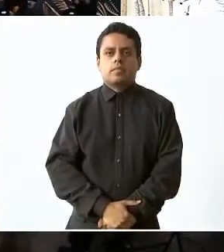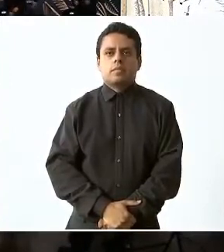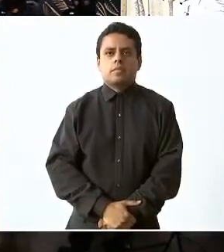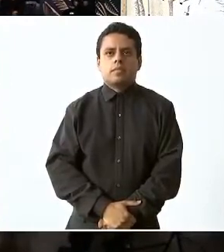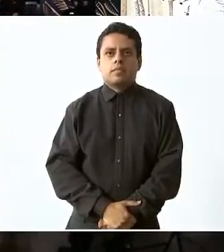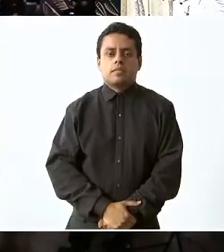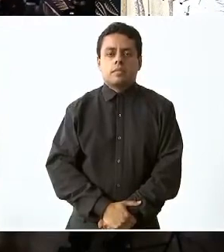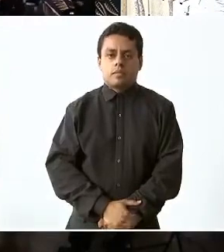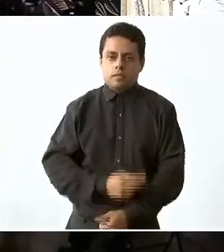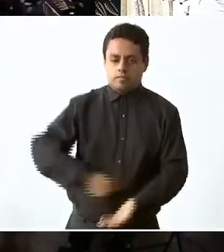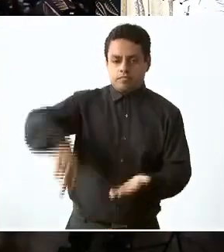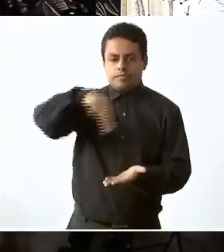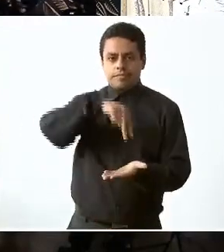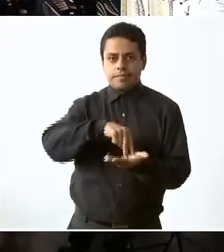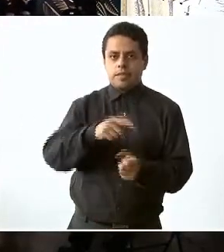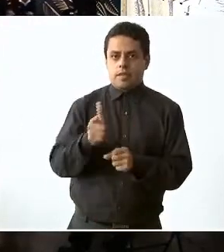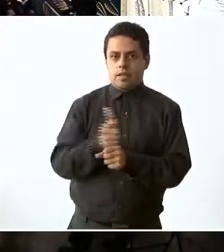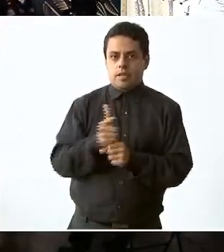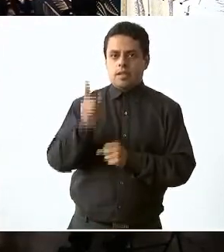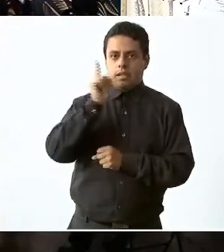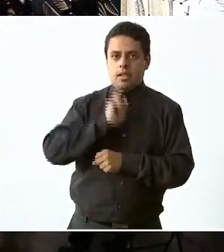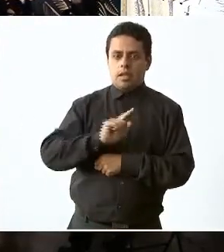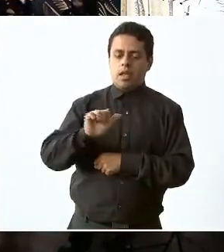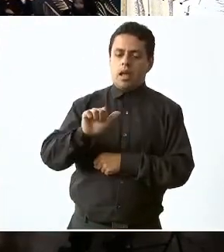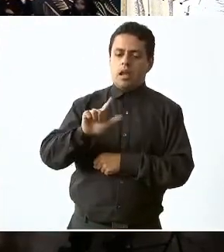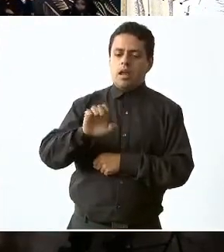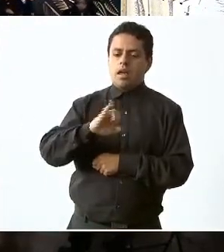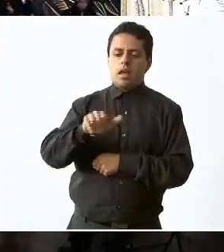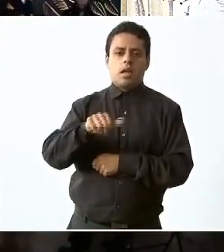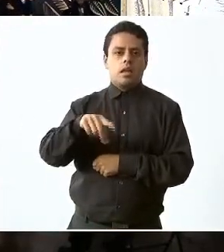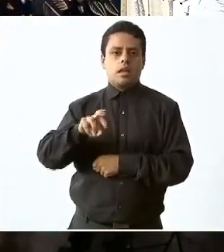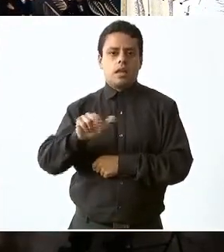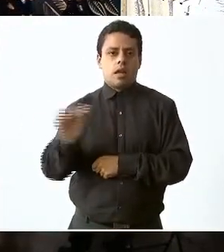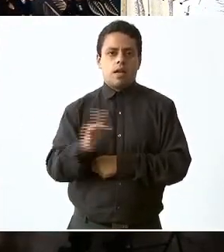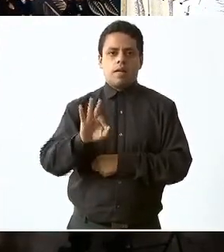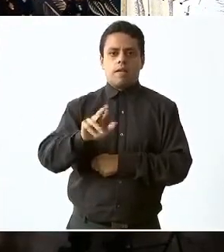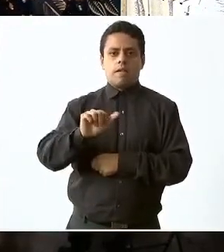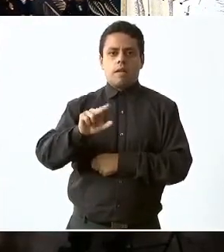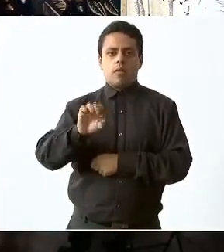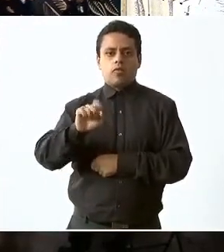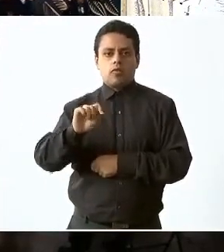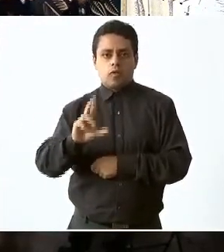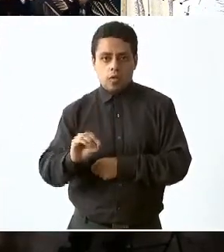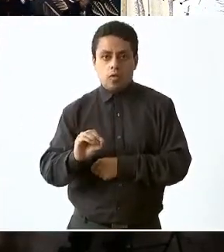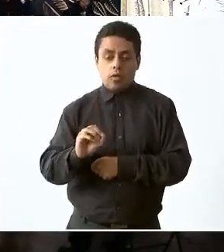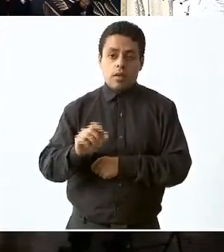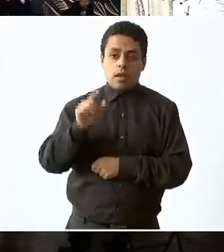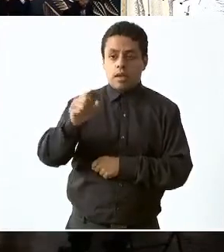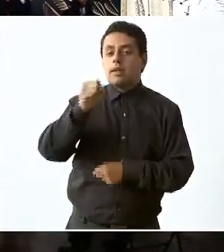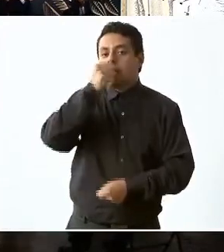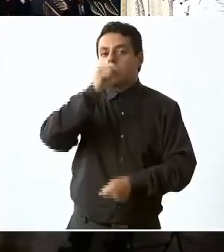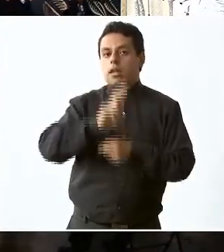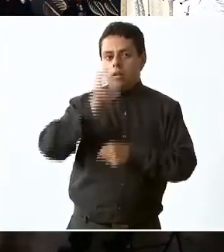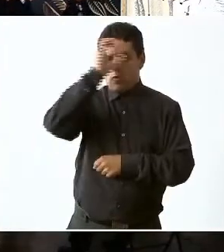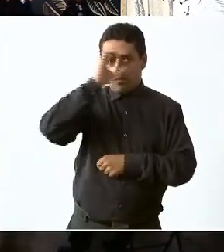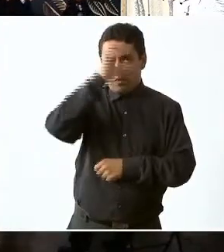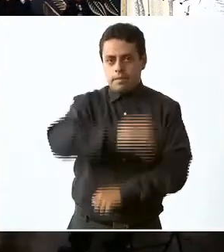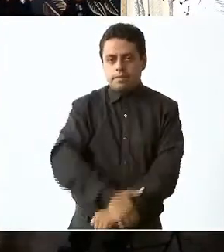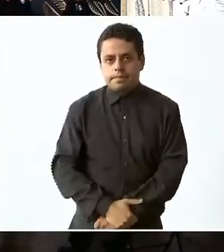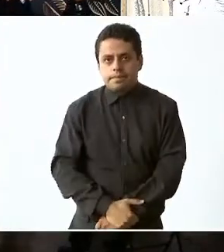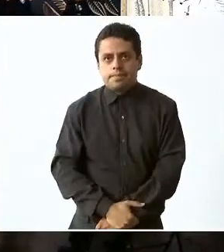Hace uso de la palabra la licenciada Alejandra Frausto Guerrero, secretaria de Cultura.